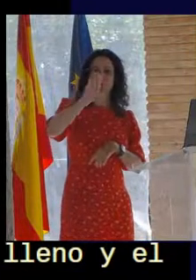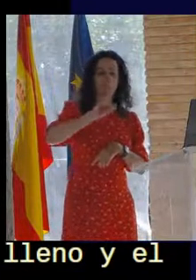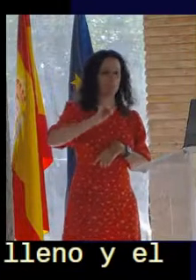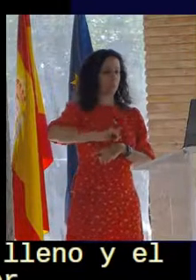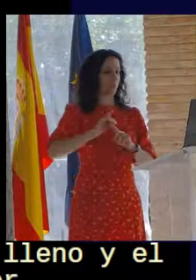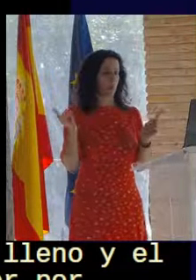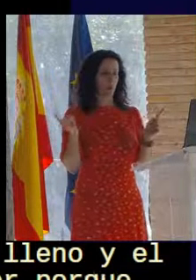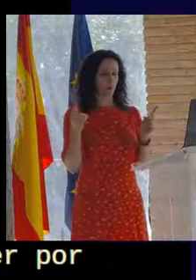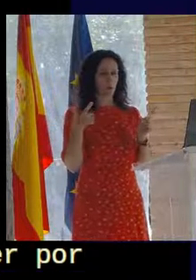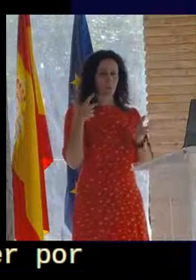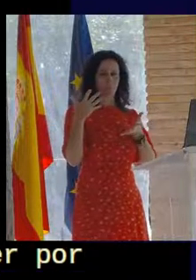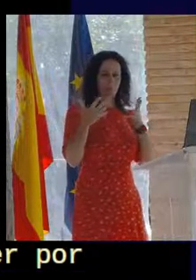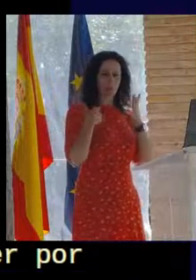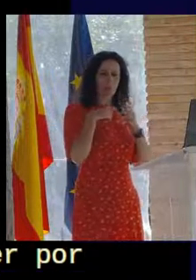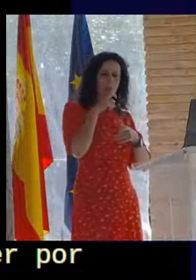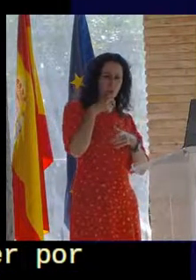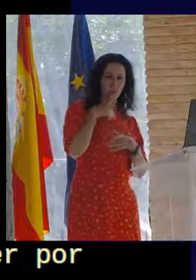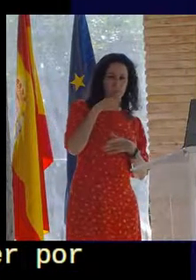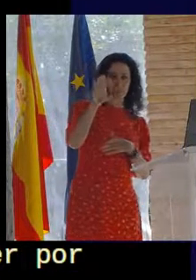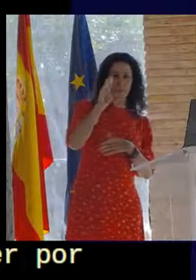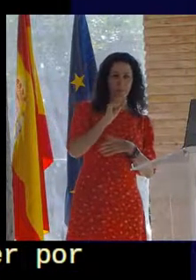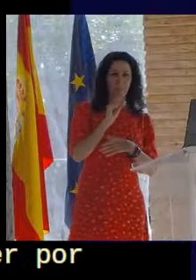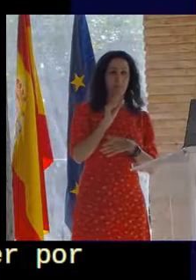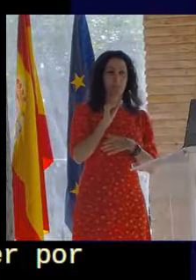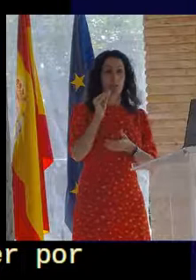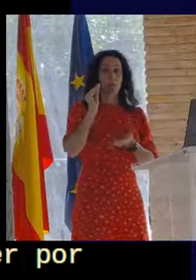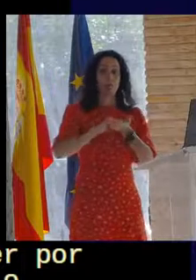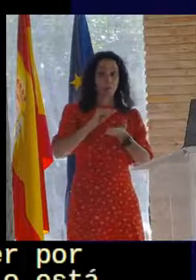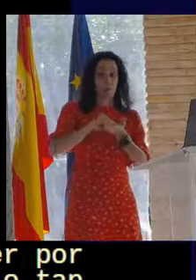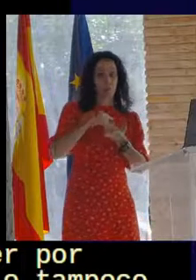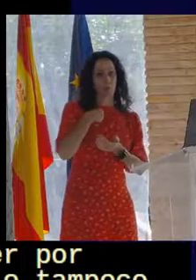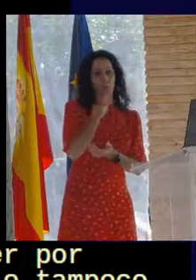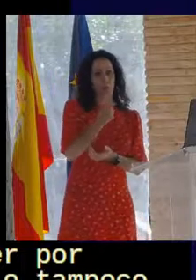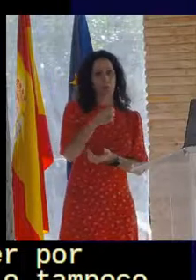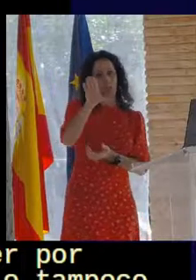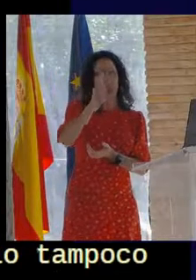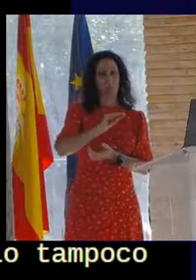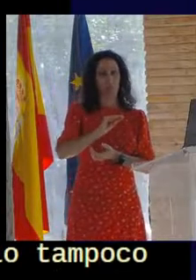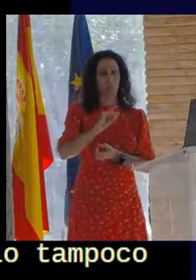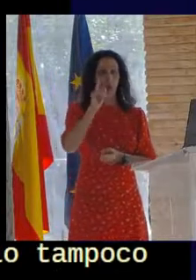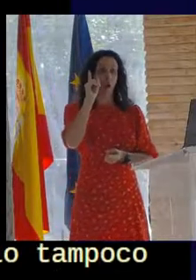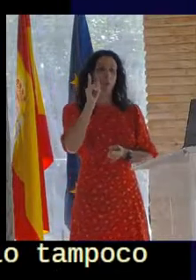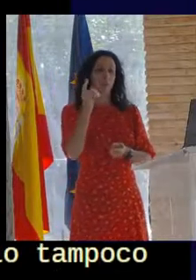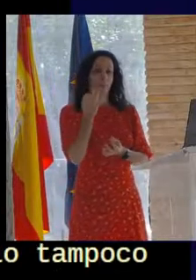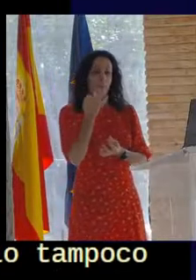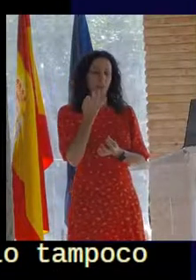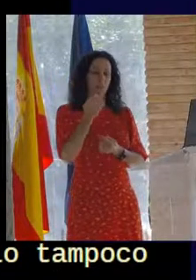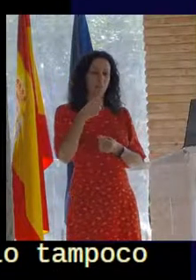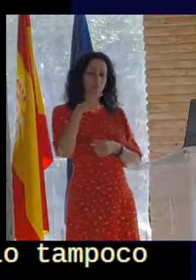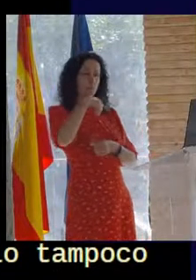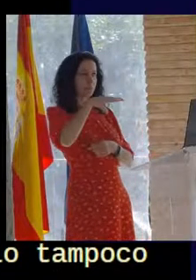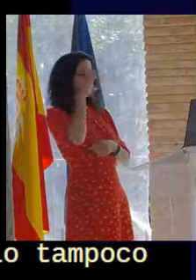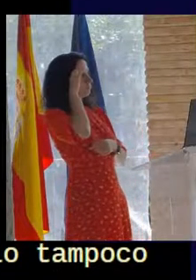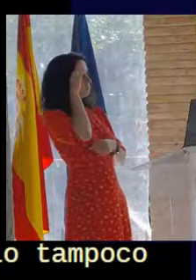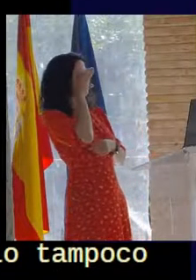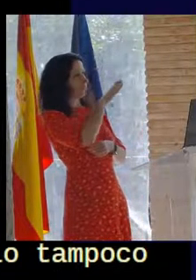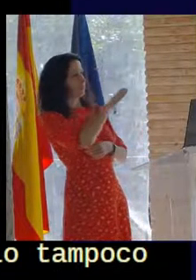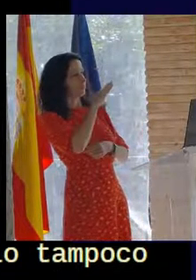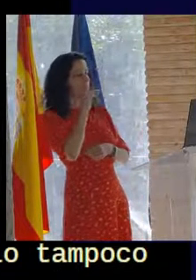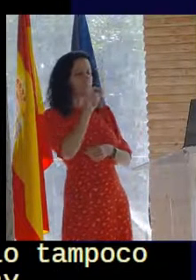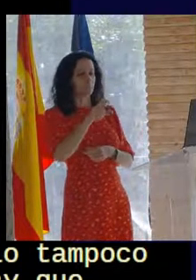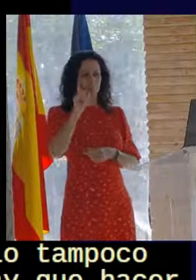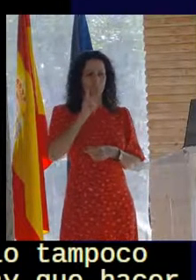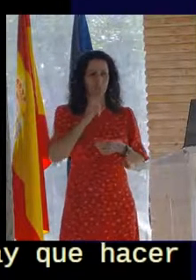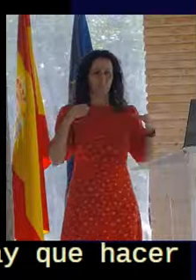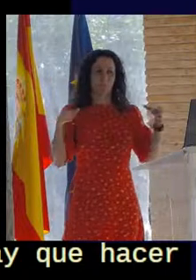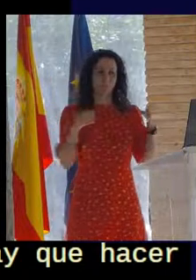entender por ejemplo el oyente no no lo entiende y la comunidad sorda tampoco entonces Muchas veces nos cuesta entender lo que hay que